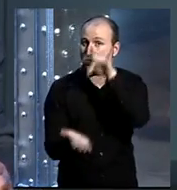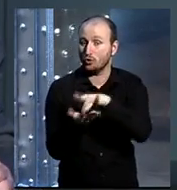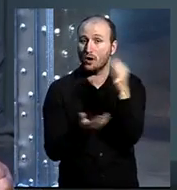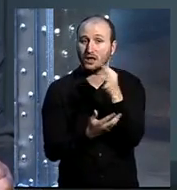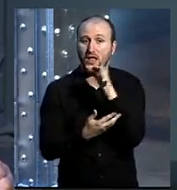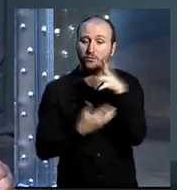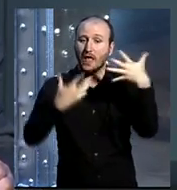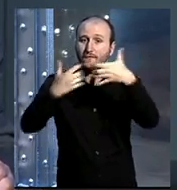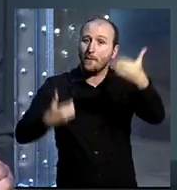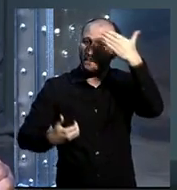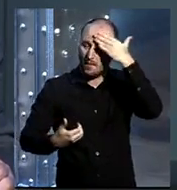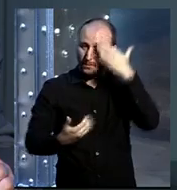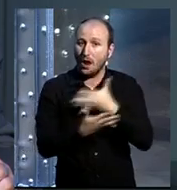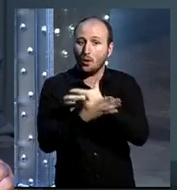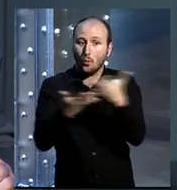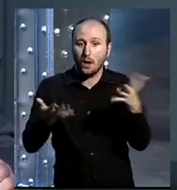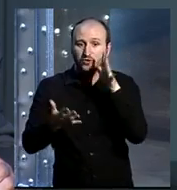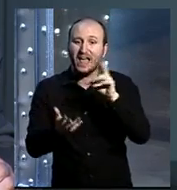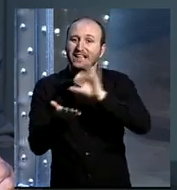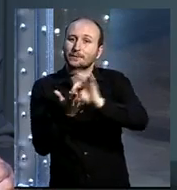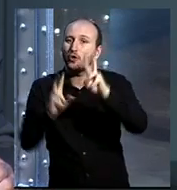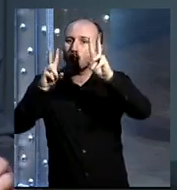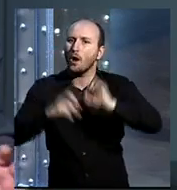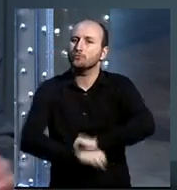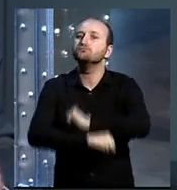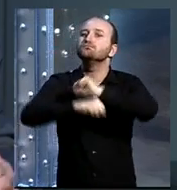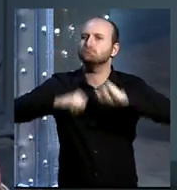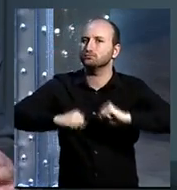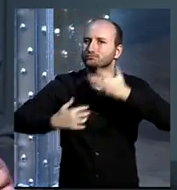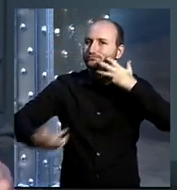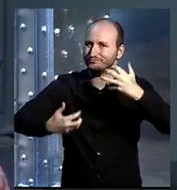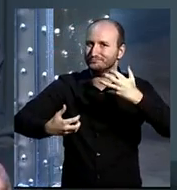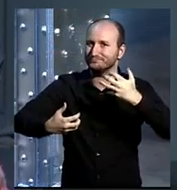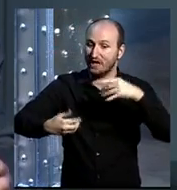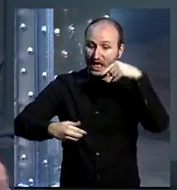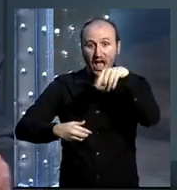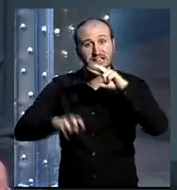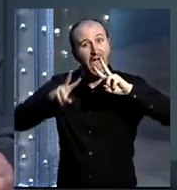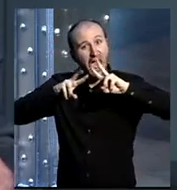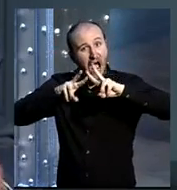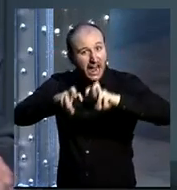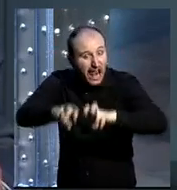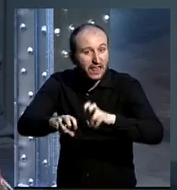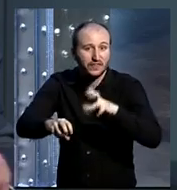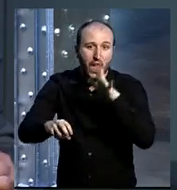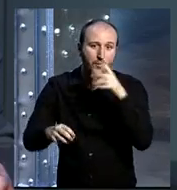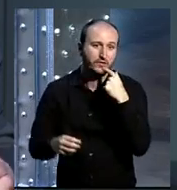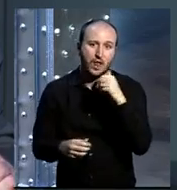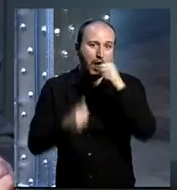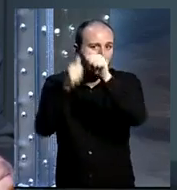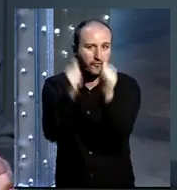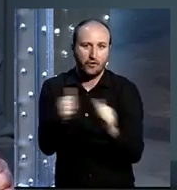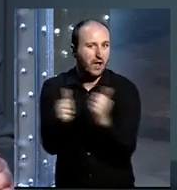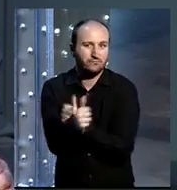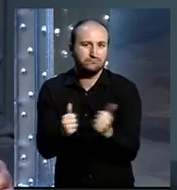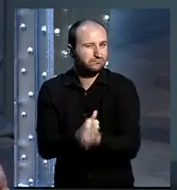título Impacto en los nuevos servicios, que bueno, pues analiza en definitiva, en forma casi ejemplar, 4